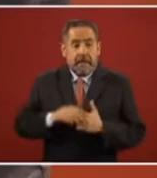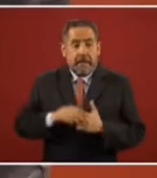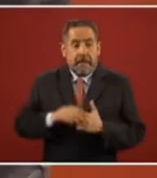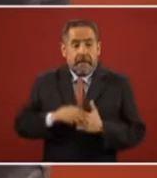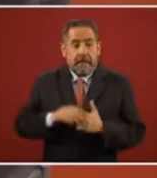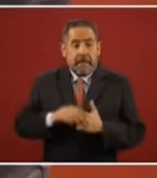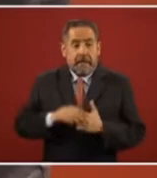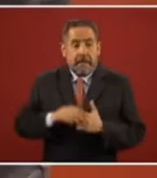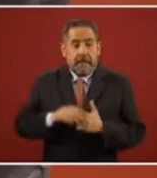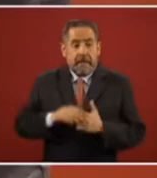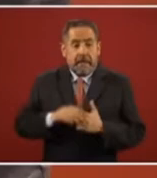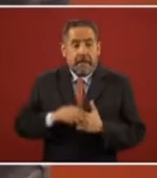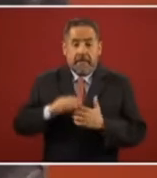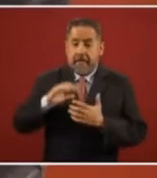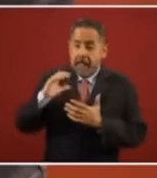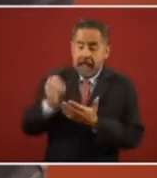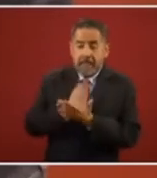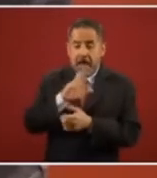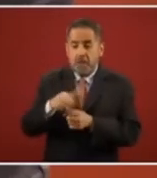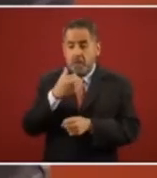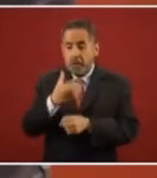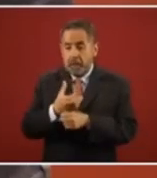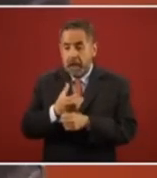ver publica giant juárez